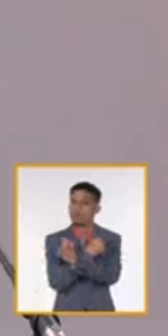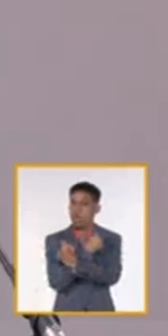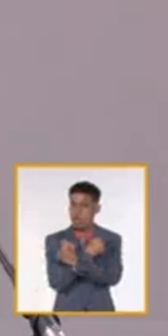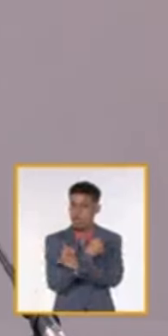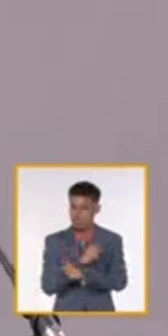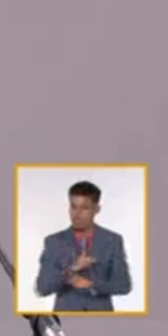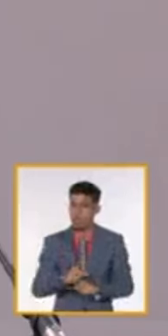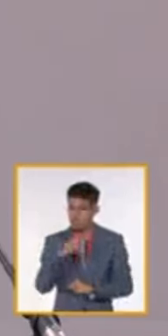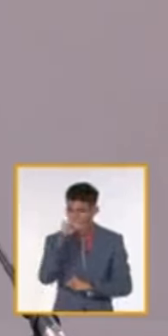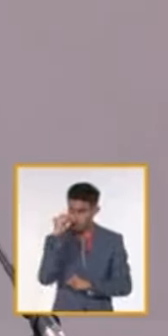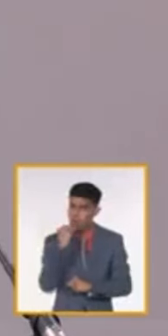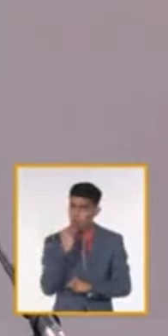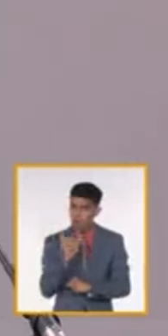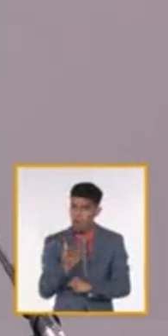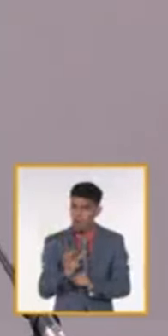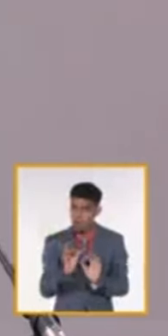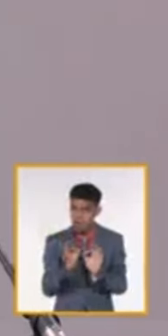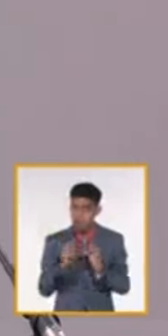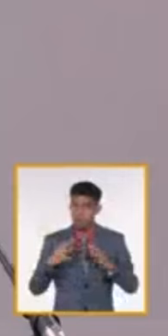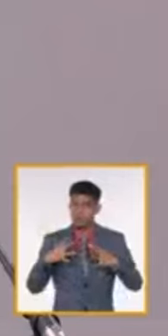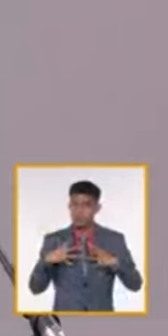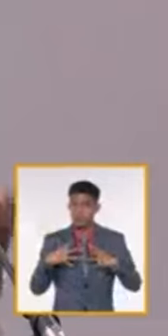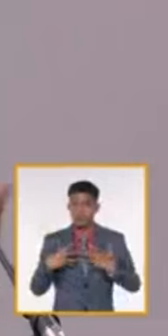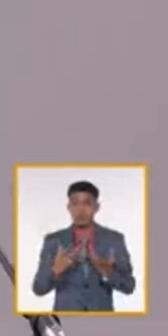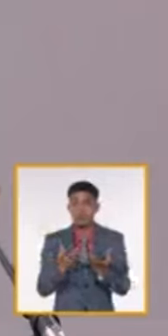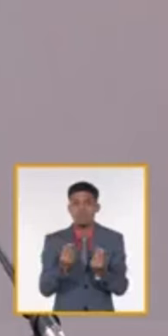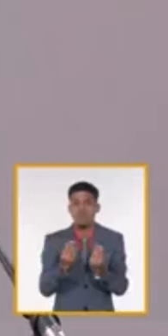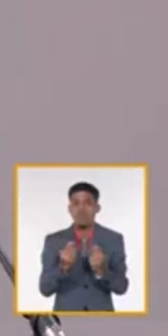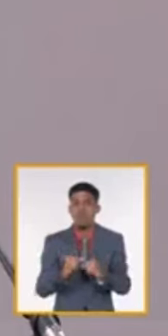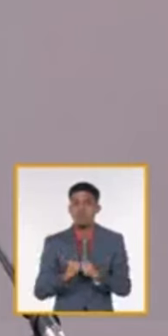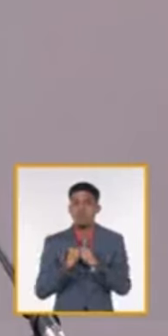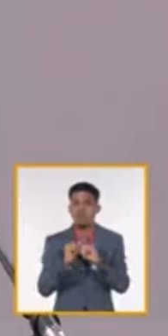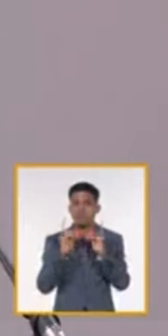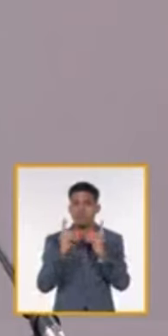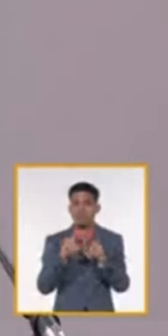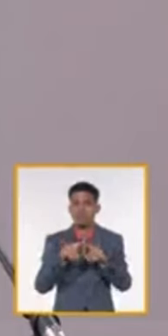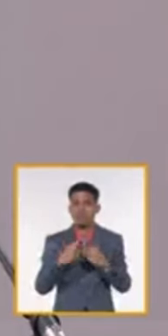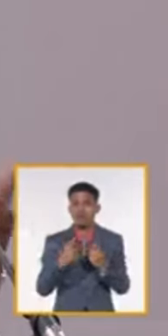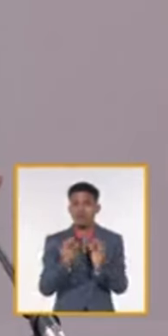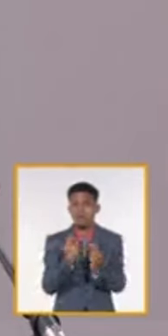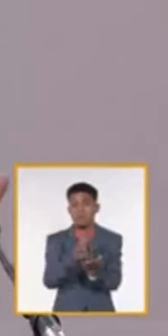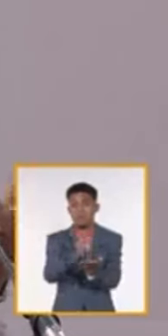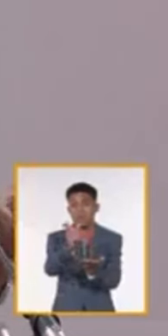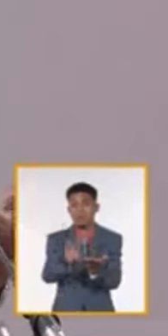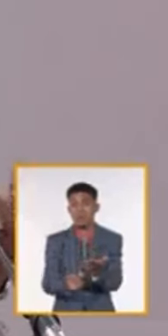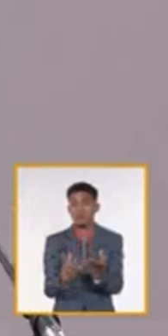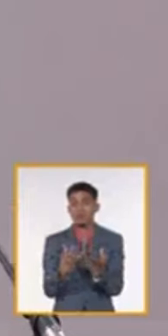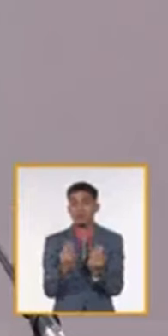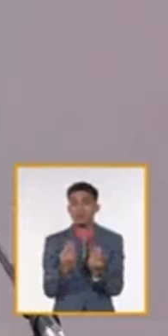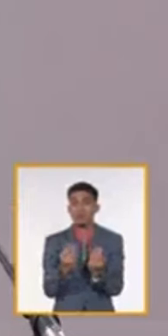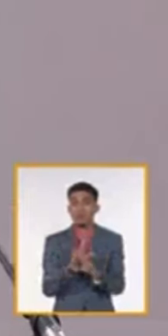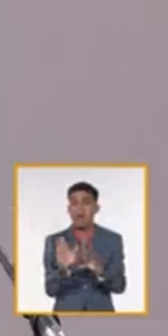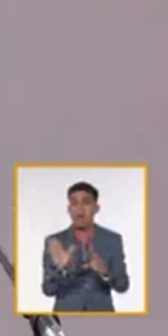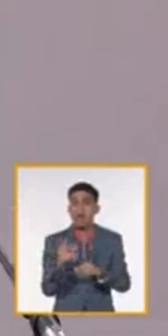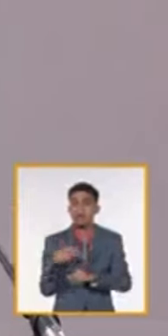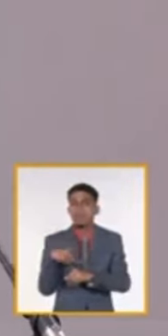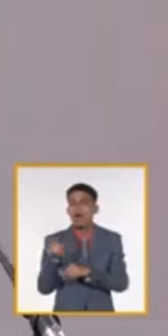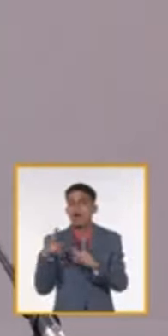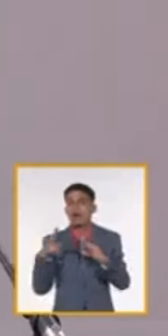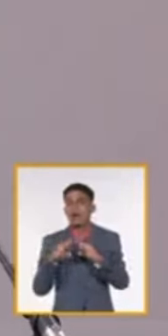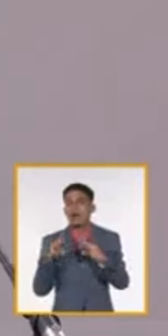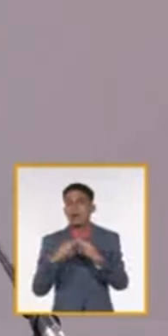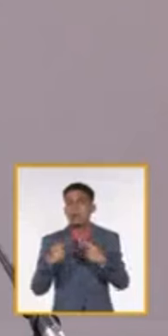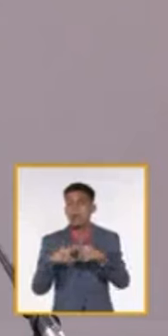verano de intensa actividad política, porque los estudiantes, muchos regresaron a sus ciudades, pero fue para seguir